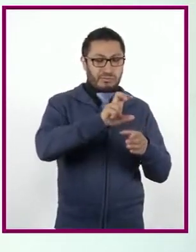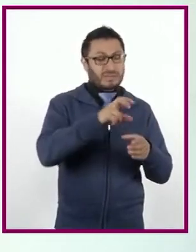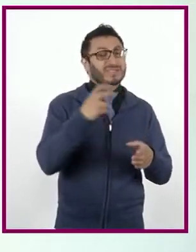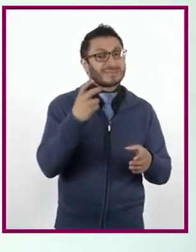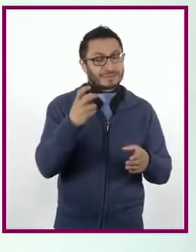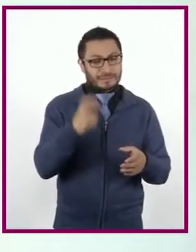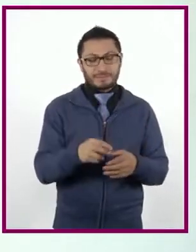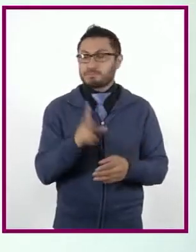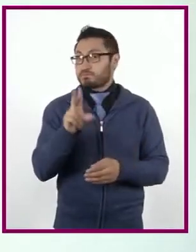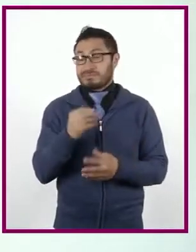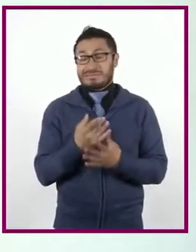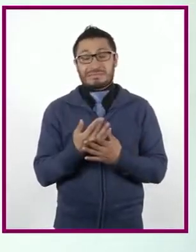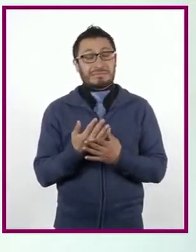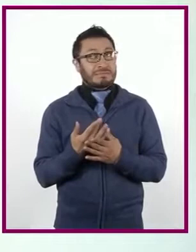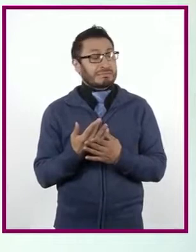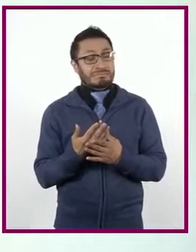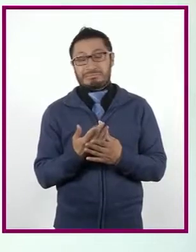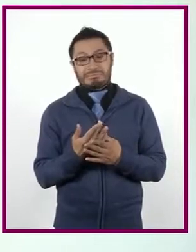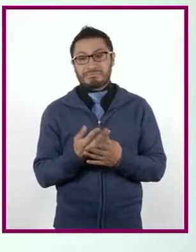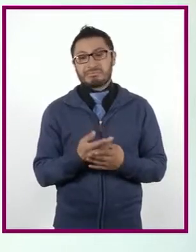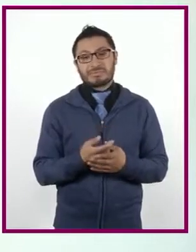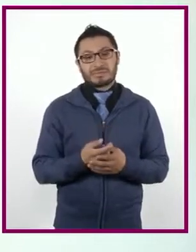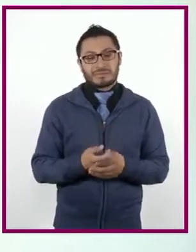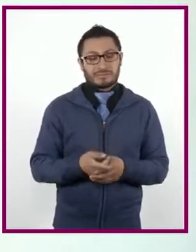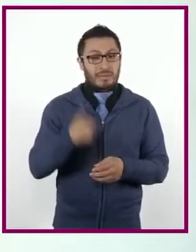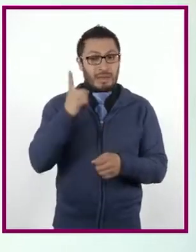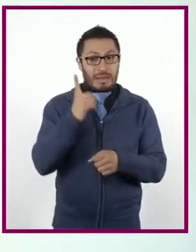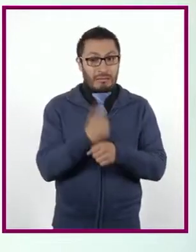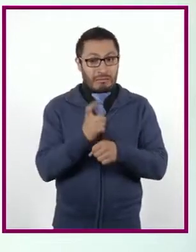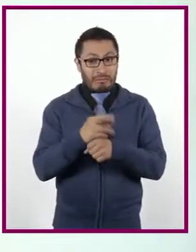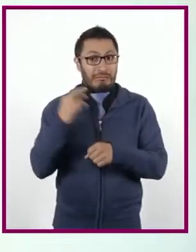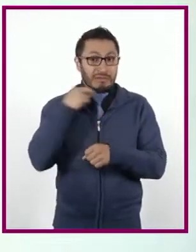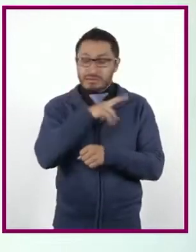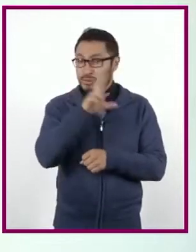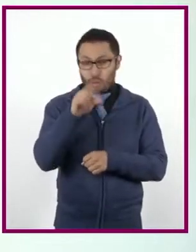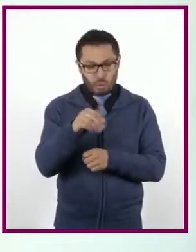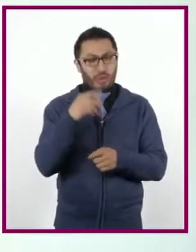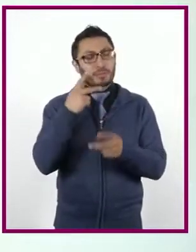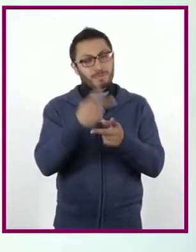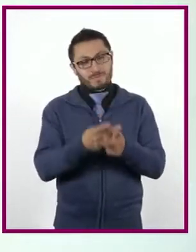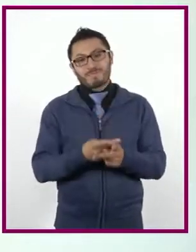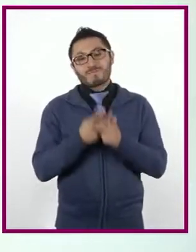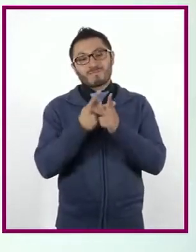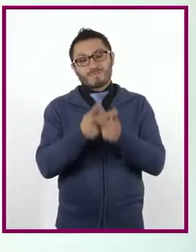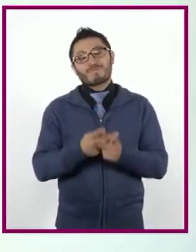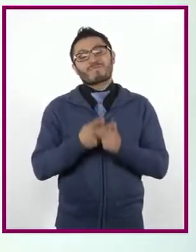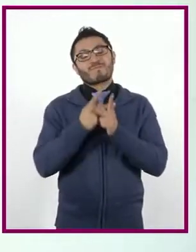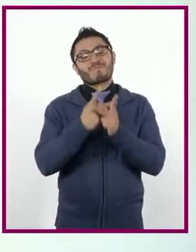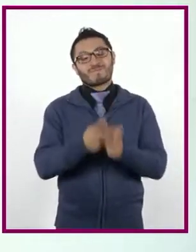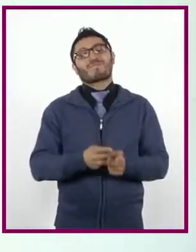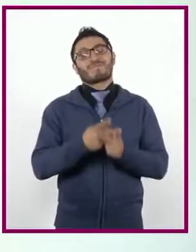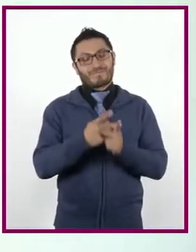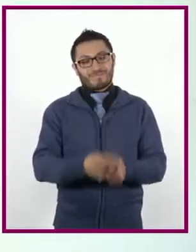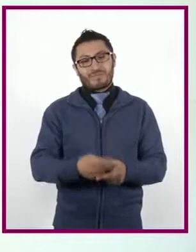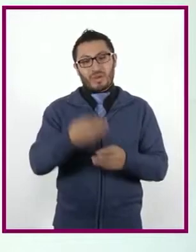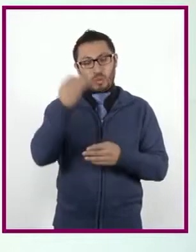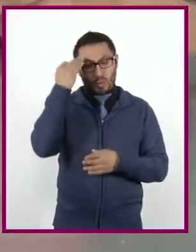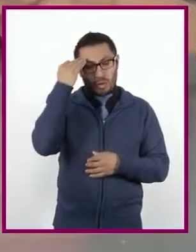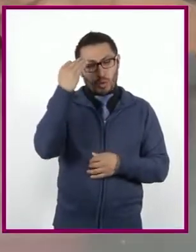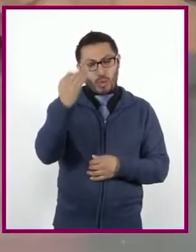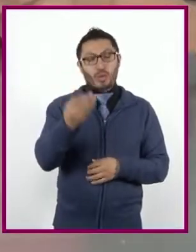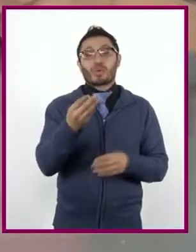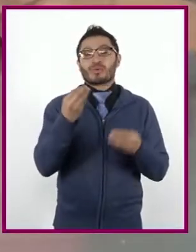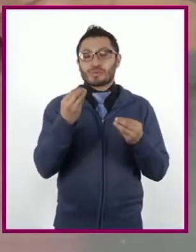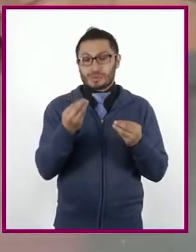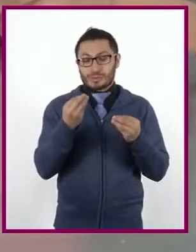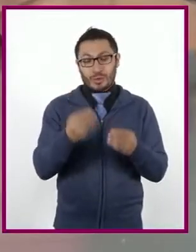No te desesperes si el experimento no queda a la primera. Recuerda que experimentar requiere de mucha